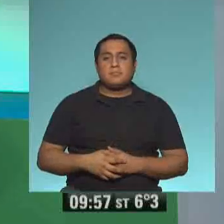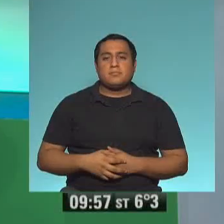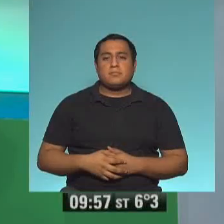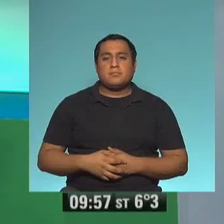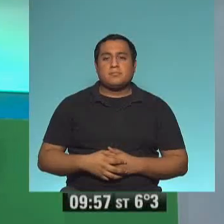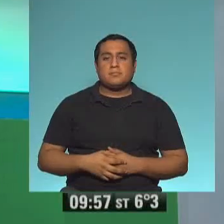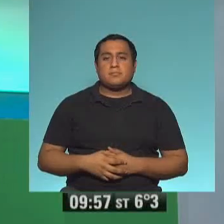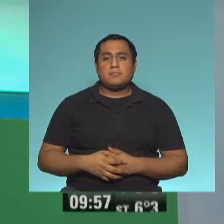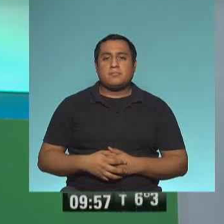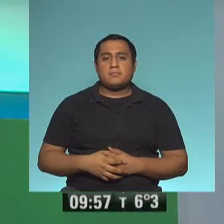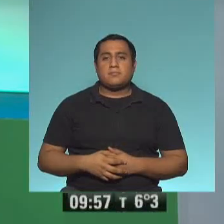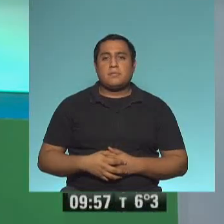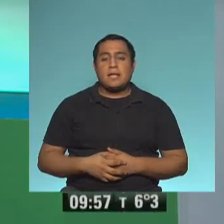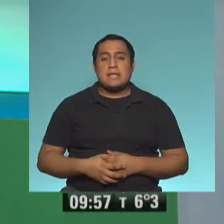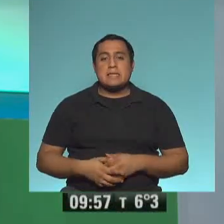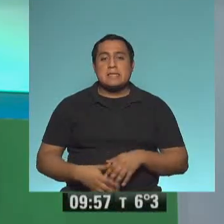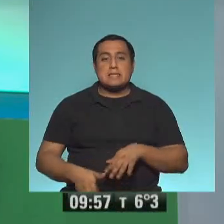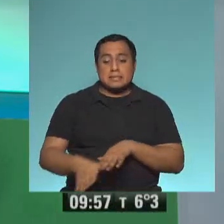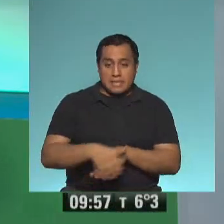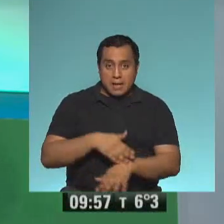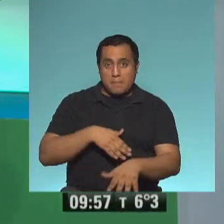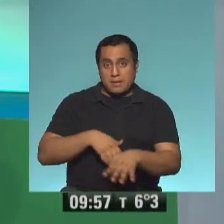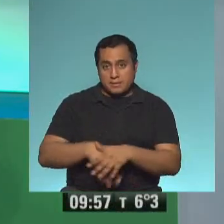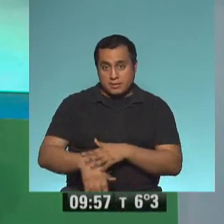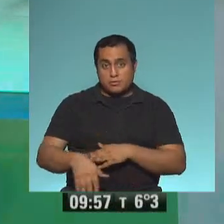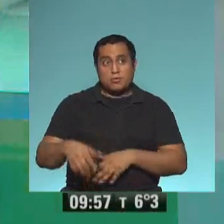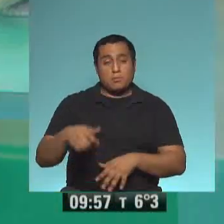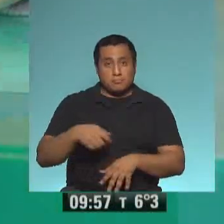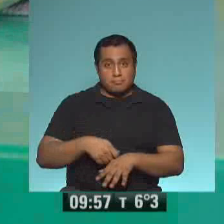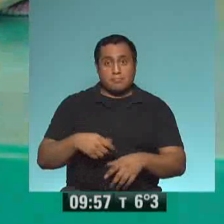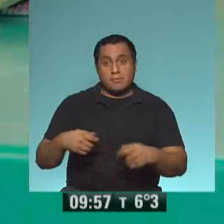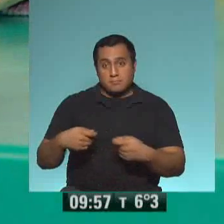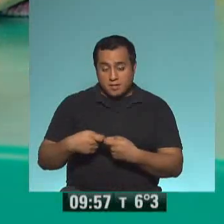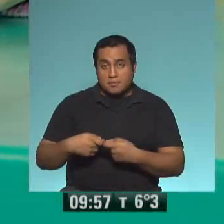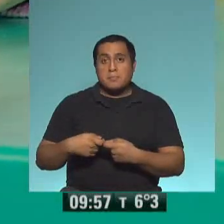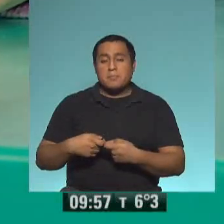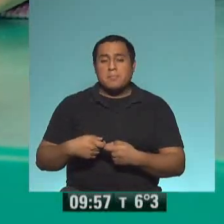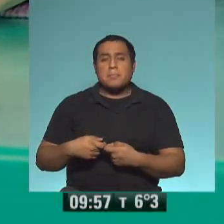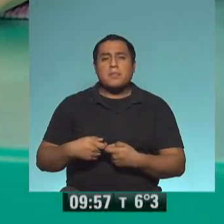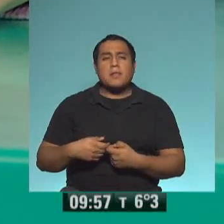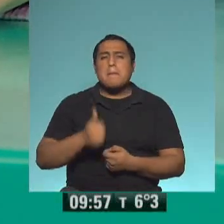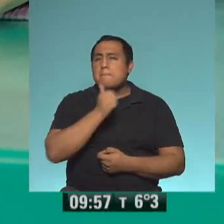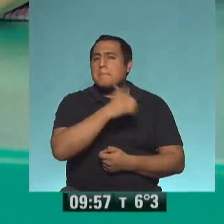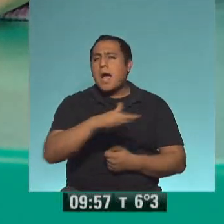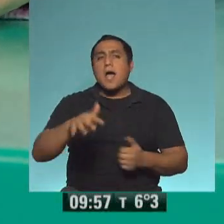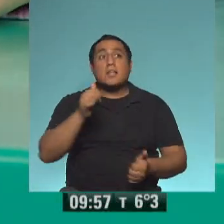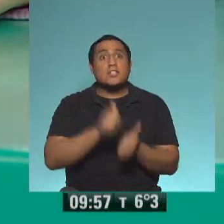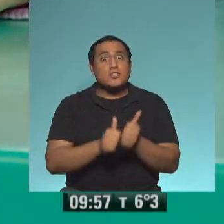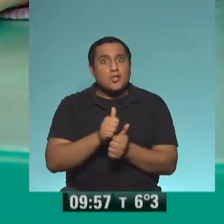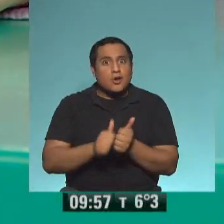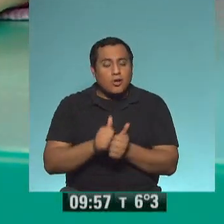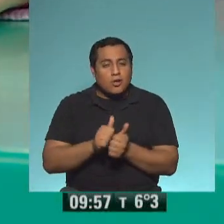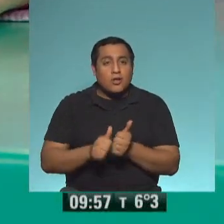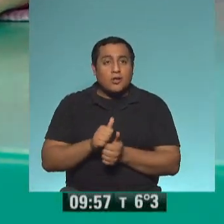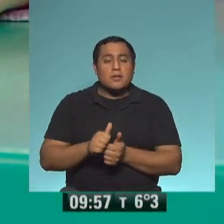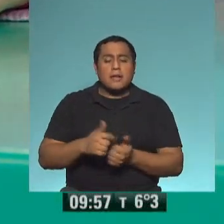Las zapatillas y el canguro azul, una historia en el mar, la guitarra